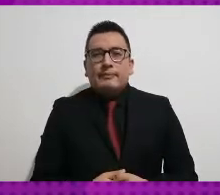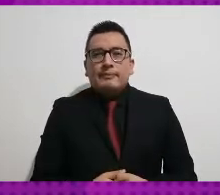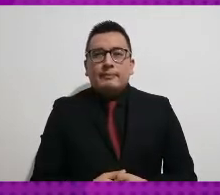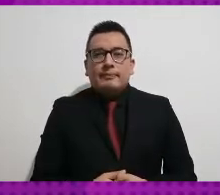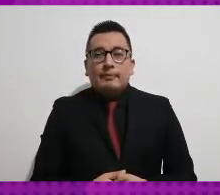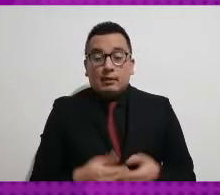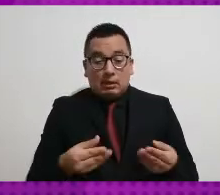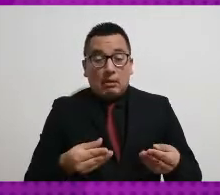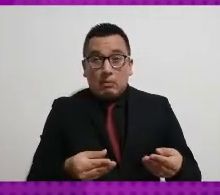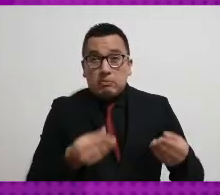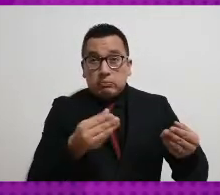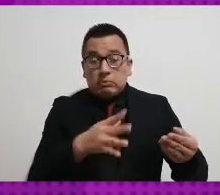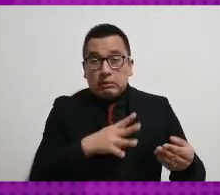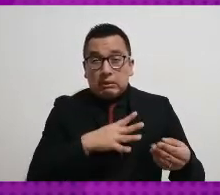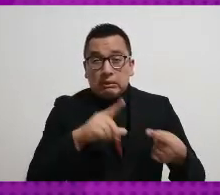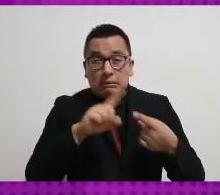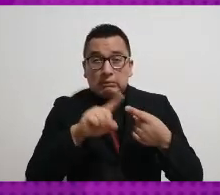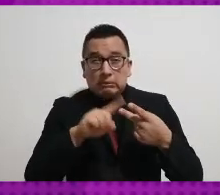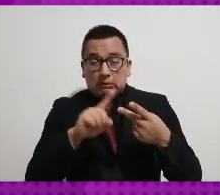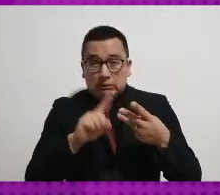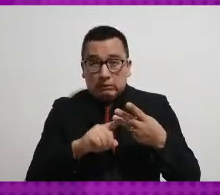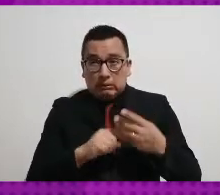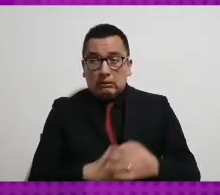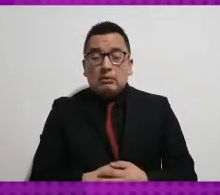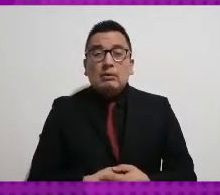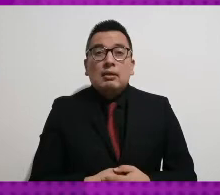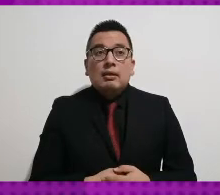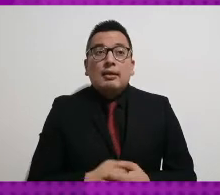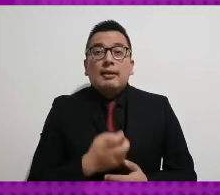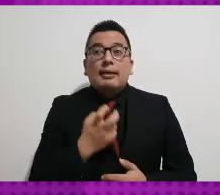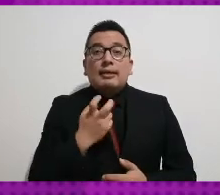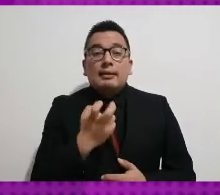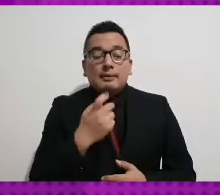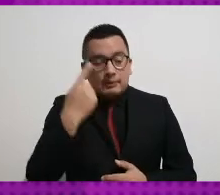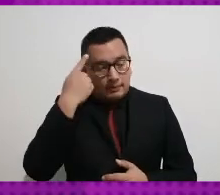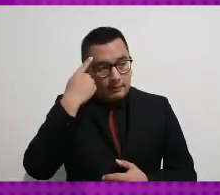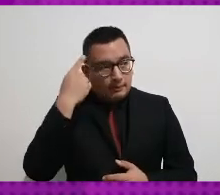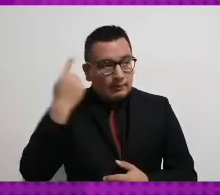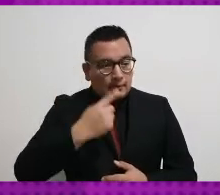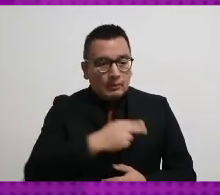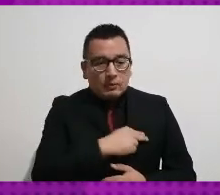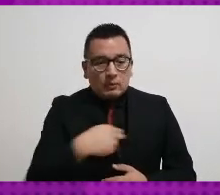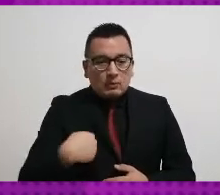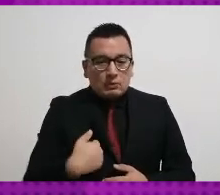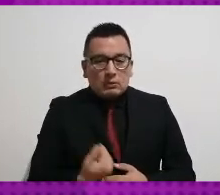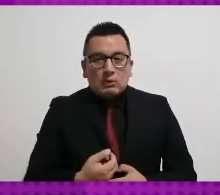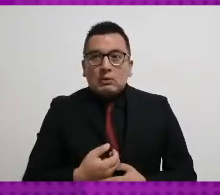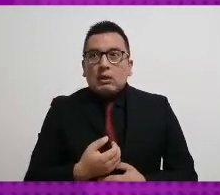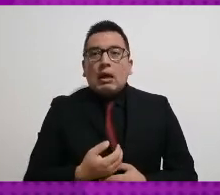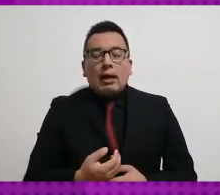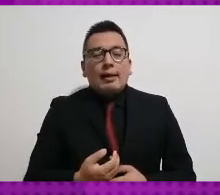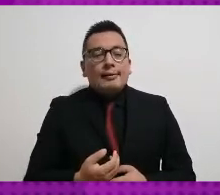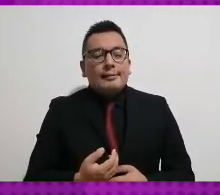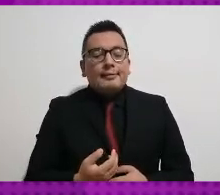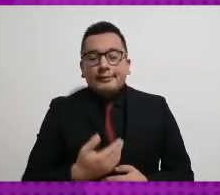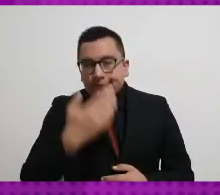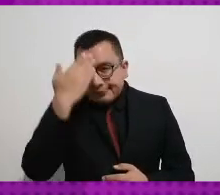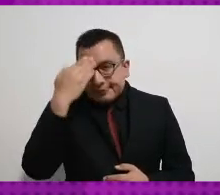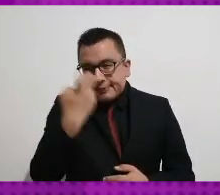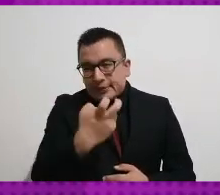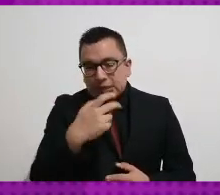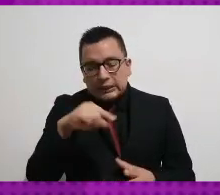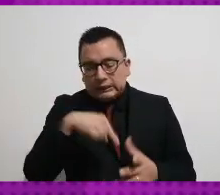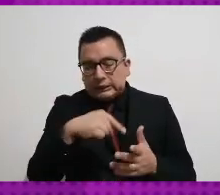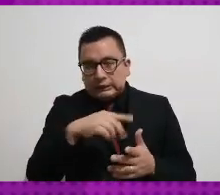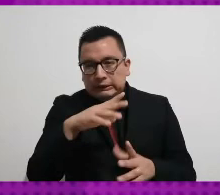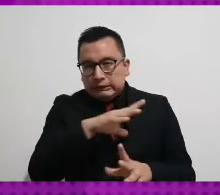informe también tiene 3 elementos que tienen que ver con la integridad, o sea